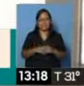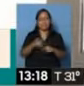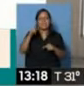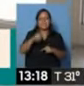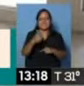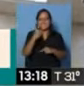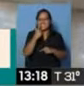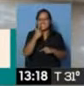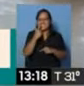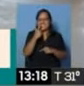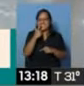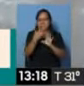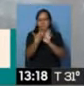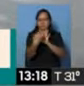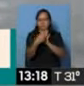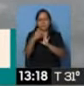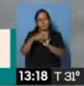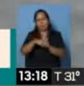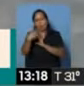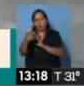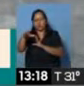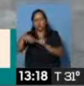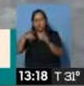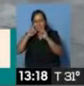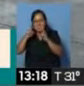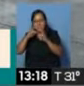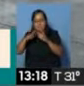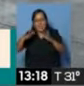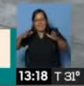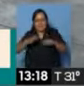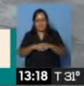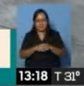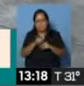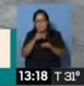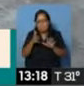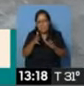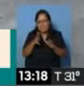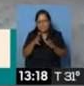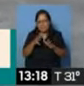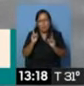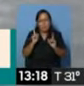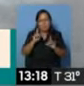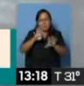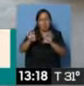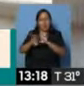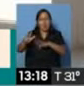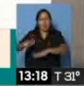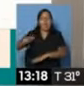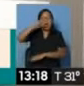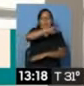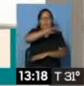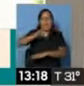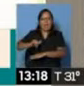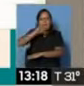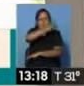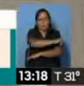metales luego ten la zona de visitas tenemos un escáner un poco más grande es parecido por ahí a lo que se tien en los aeropuertos donde se puede observar